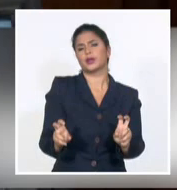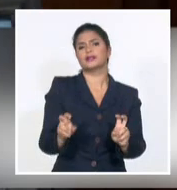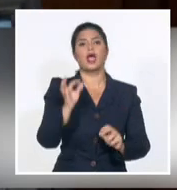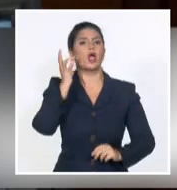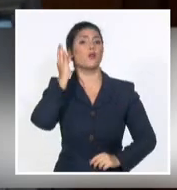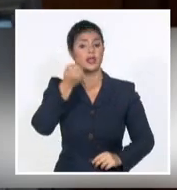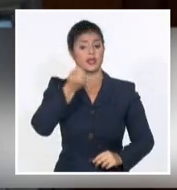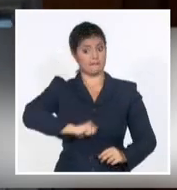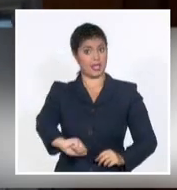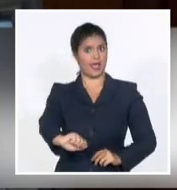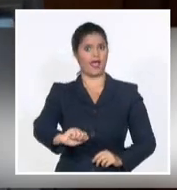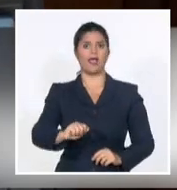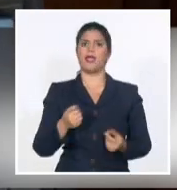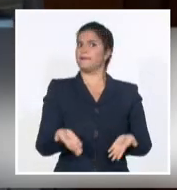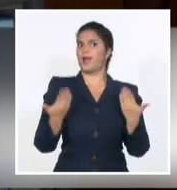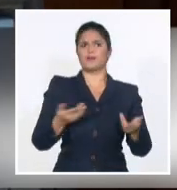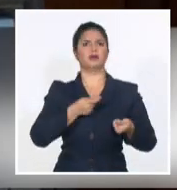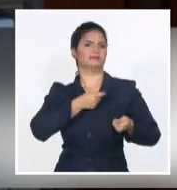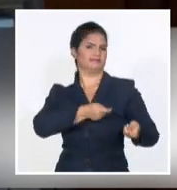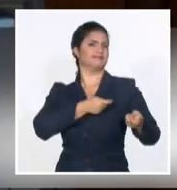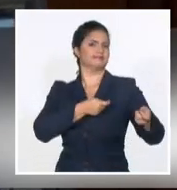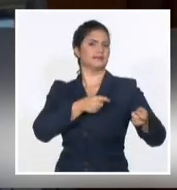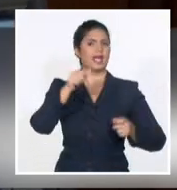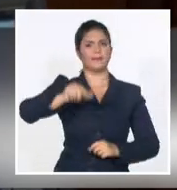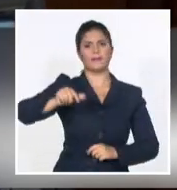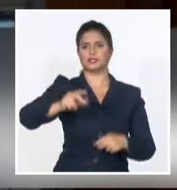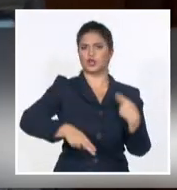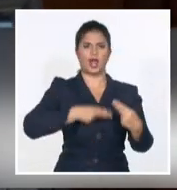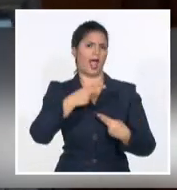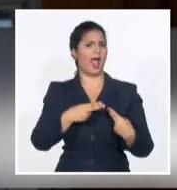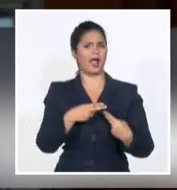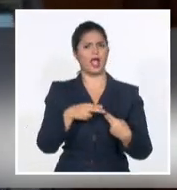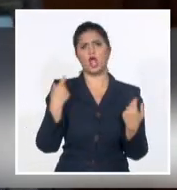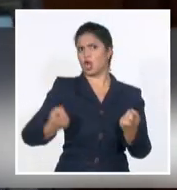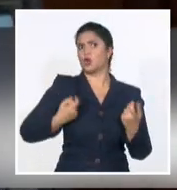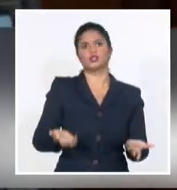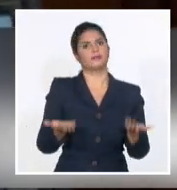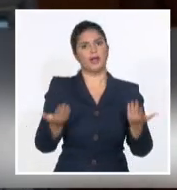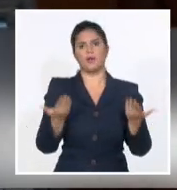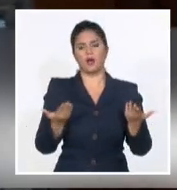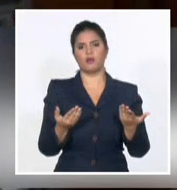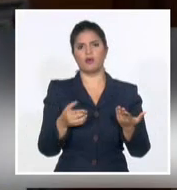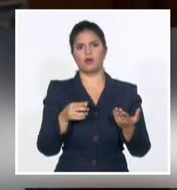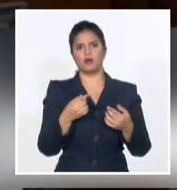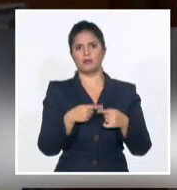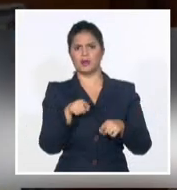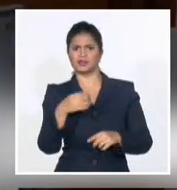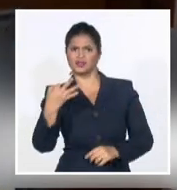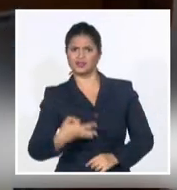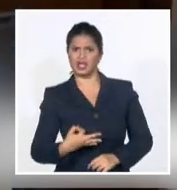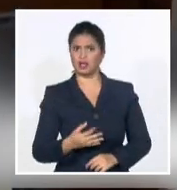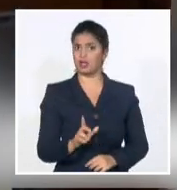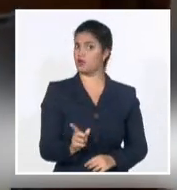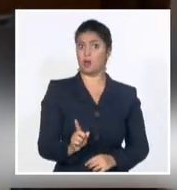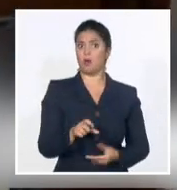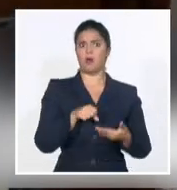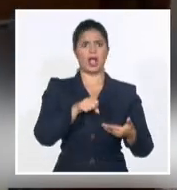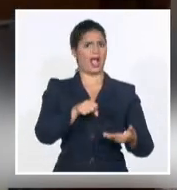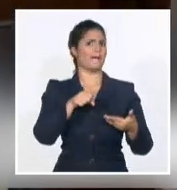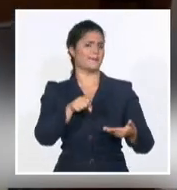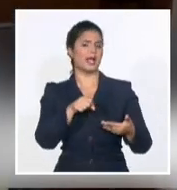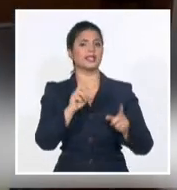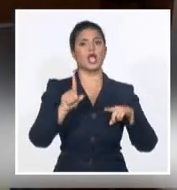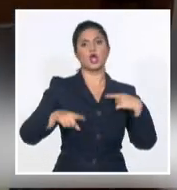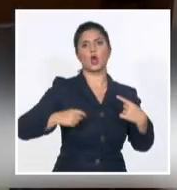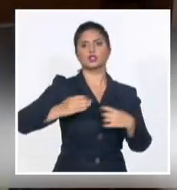a los colonos y diciendo que lo que hizo Hitler no fue suficiente. Pero Ahed no tiene cuenta de Instagram. Hay una campaña contra varios jóvenes palestinos